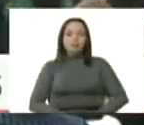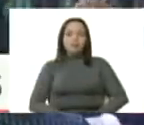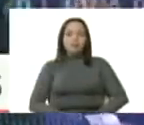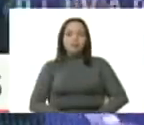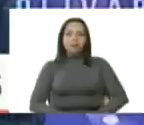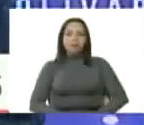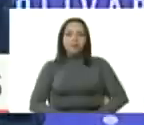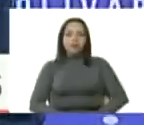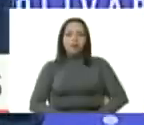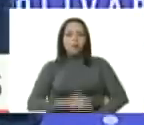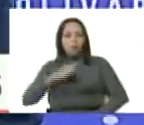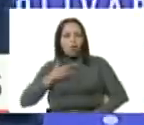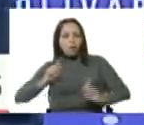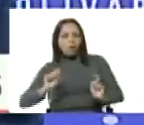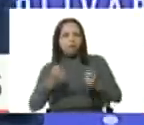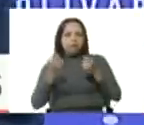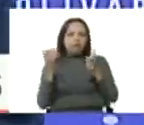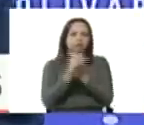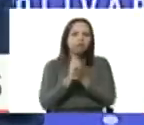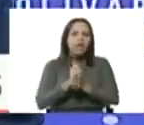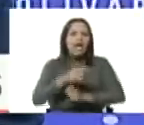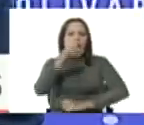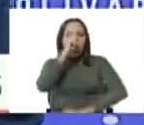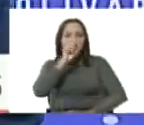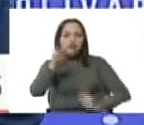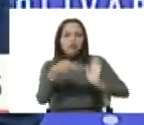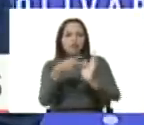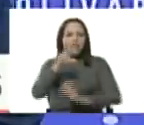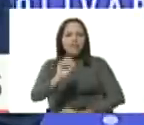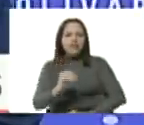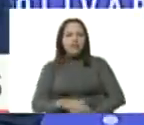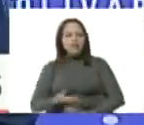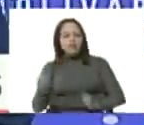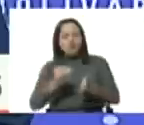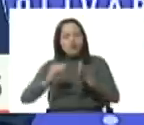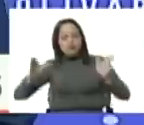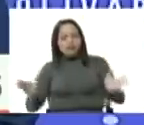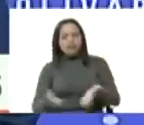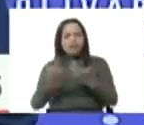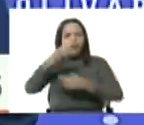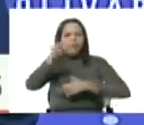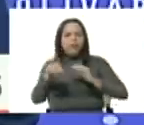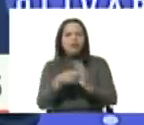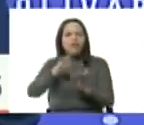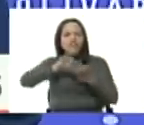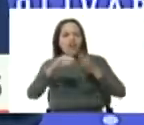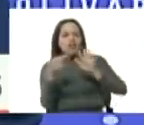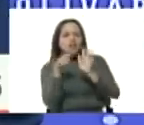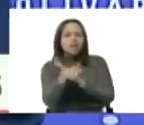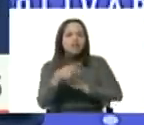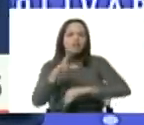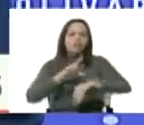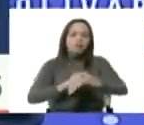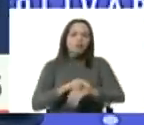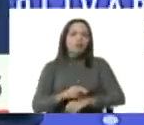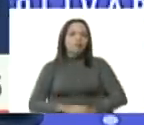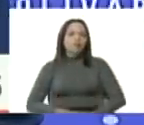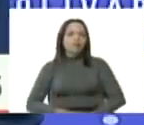Vamos a recuperarlo. El año 2020 tiene que ser un relanzamiento total de barrio adentro.